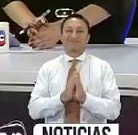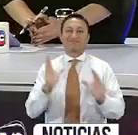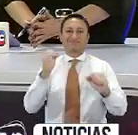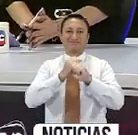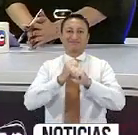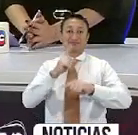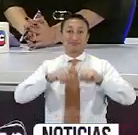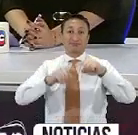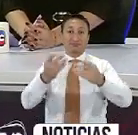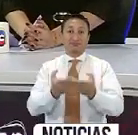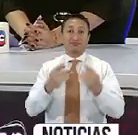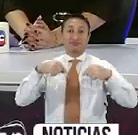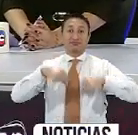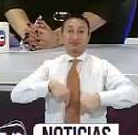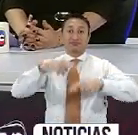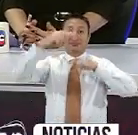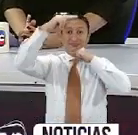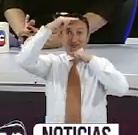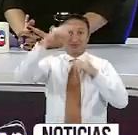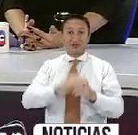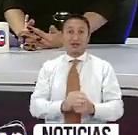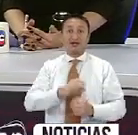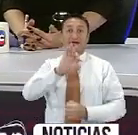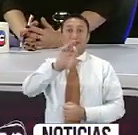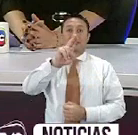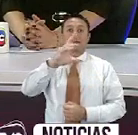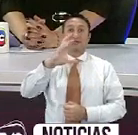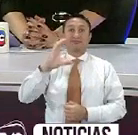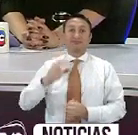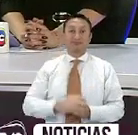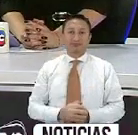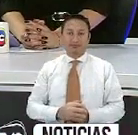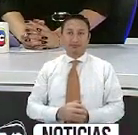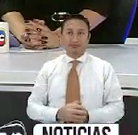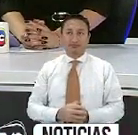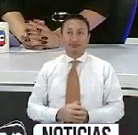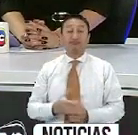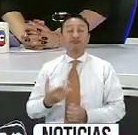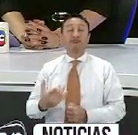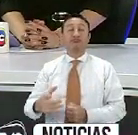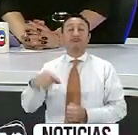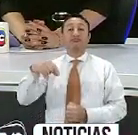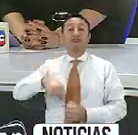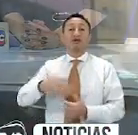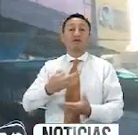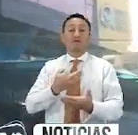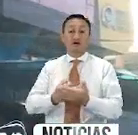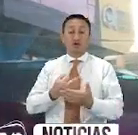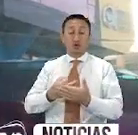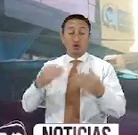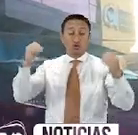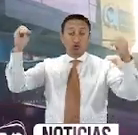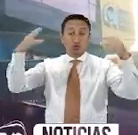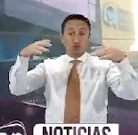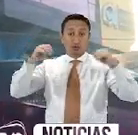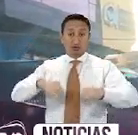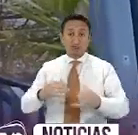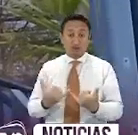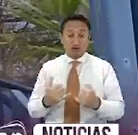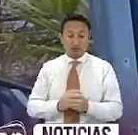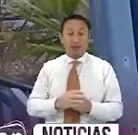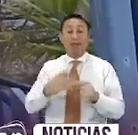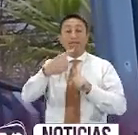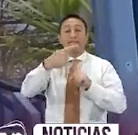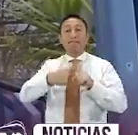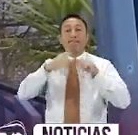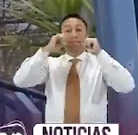Muy buenas noches, amigos. Bienvenidos a la emisión estelar de TVC Noticias. Los cobros de las planillas de energía eléctrica generadas